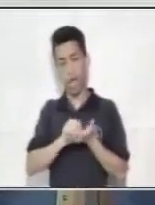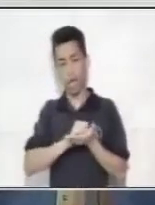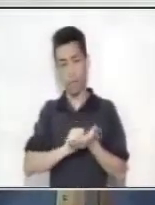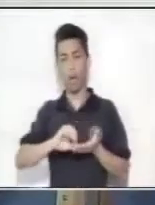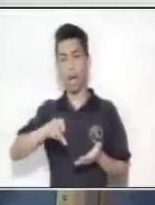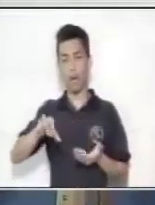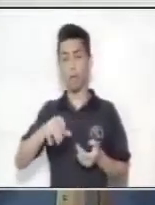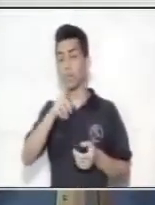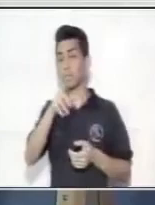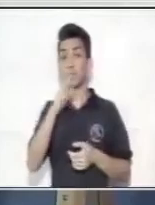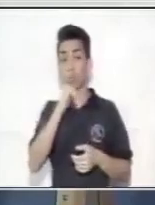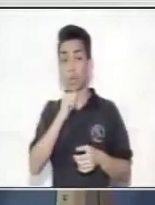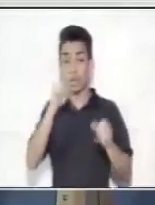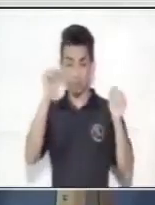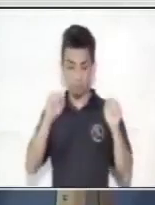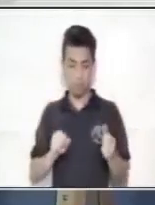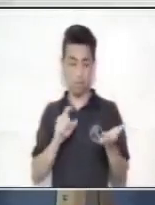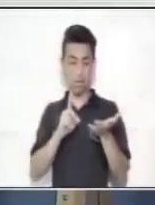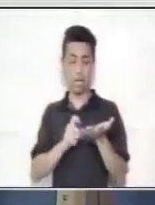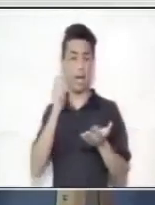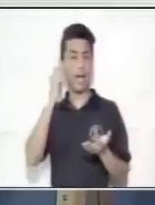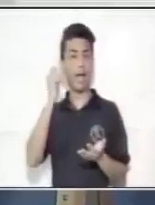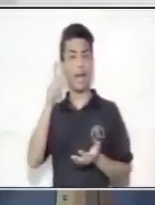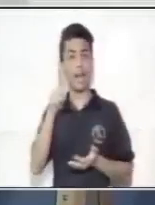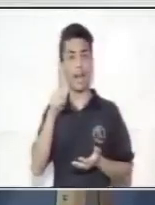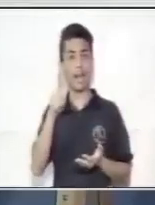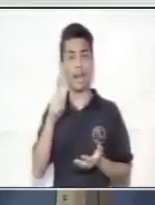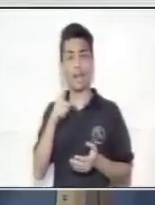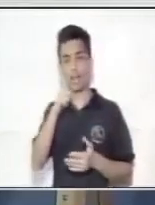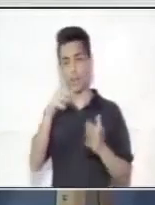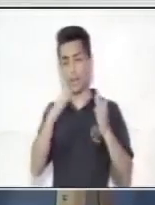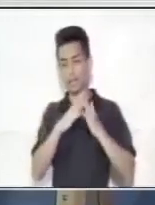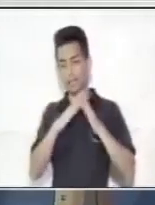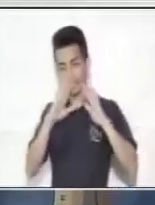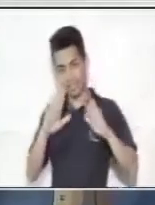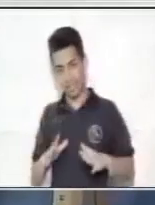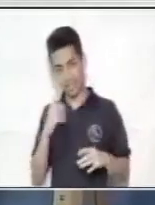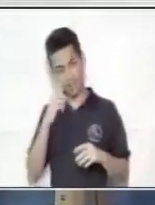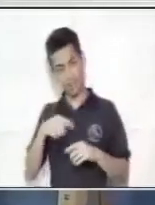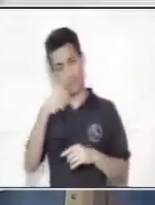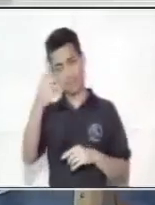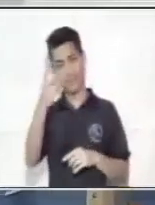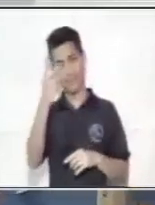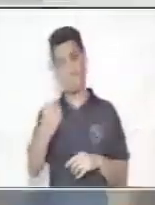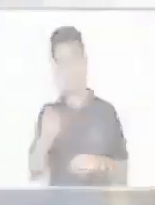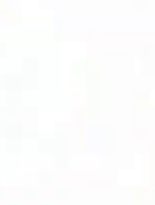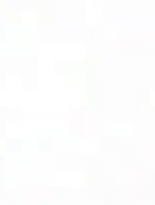pueden utilizar su gel antibacterial. Entonces quédense en casa y nos vemos a la próxima.